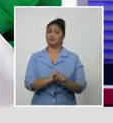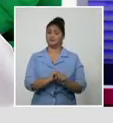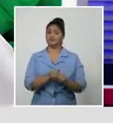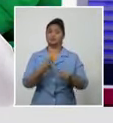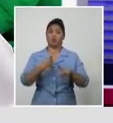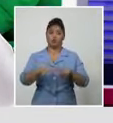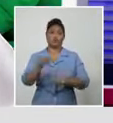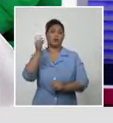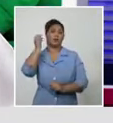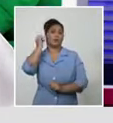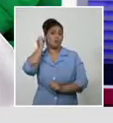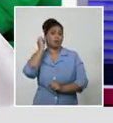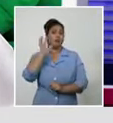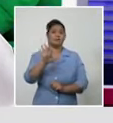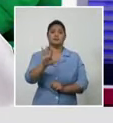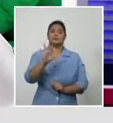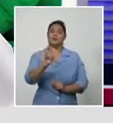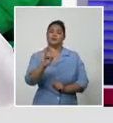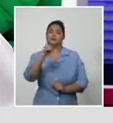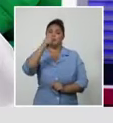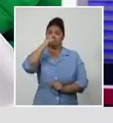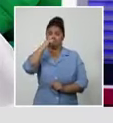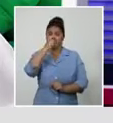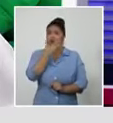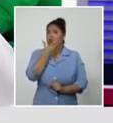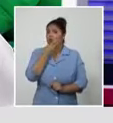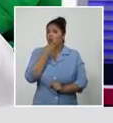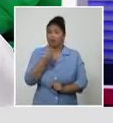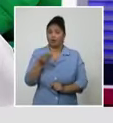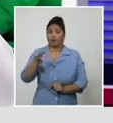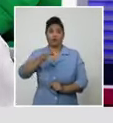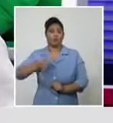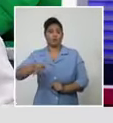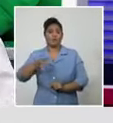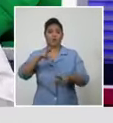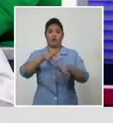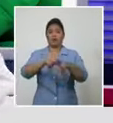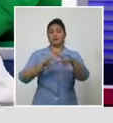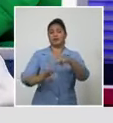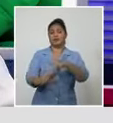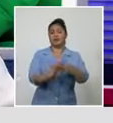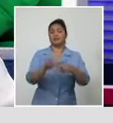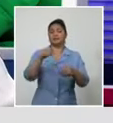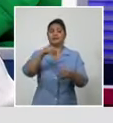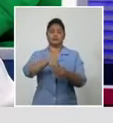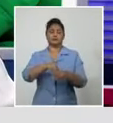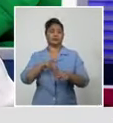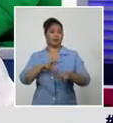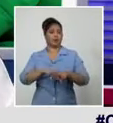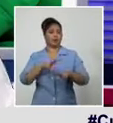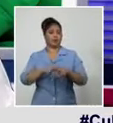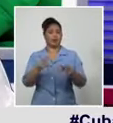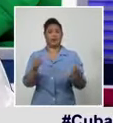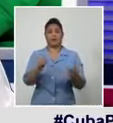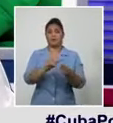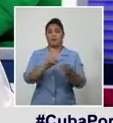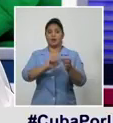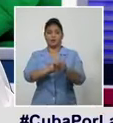relativamente joven, del municipio de Habana del Este, aquí en la provincia de La Habana, contacto de un caso positivo